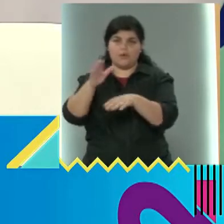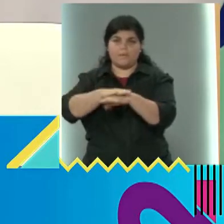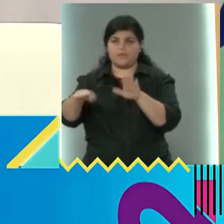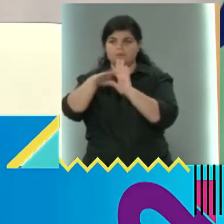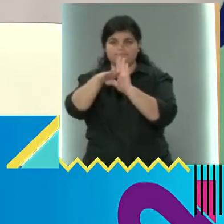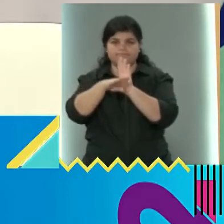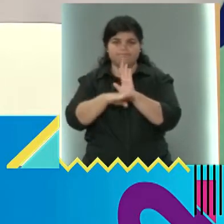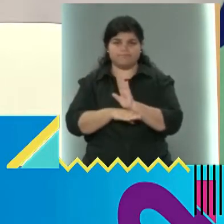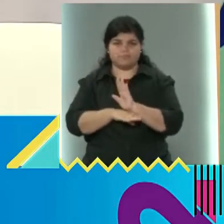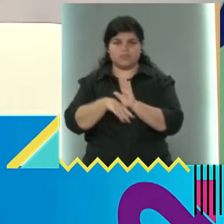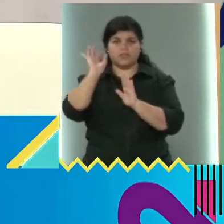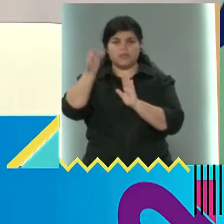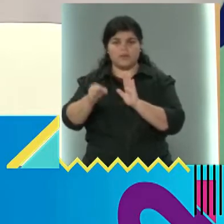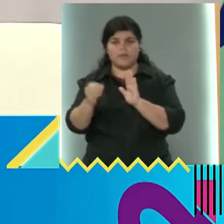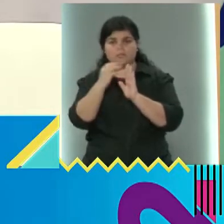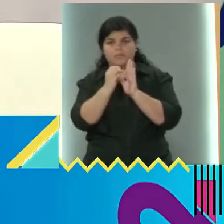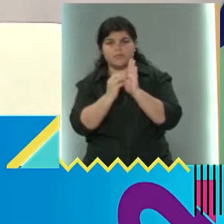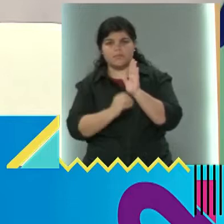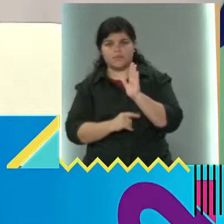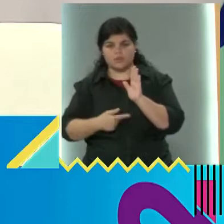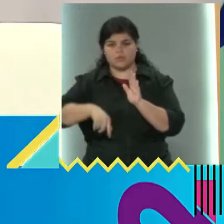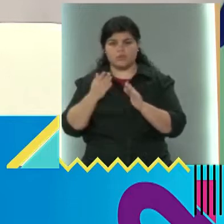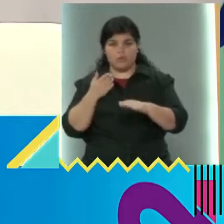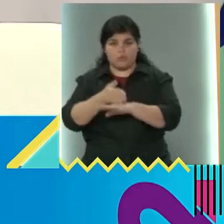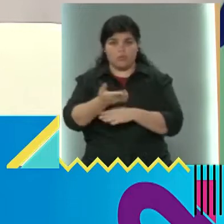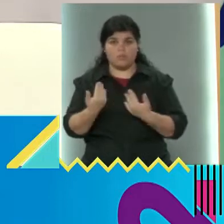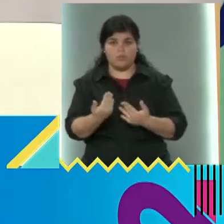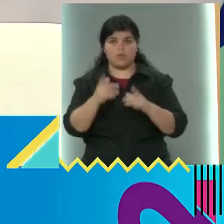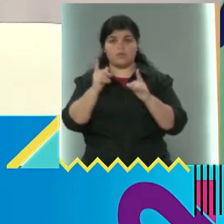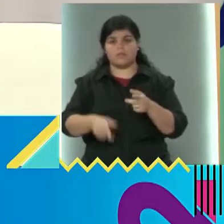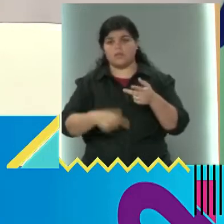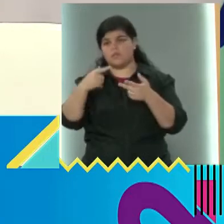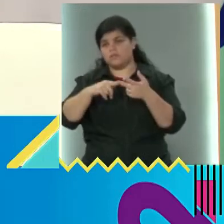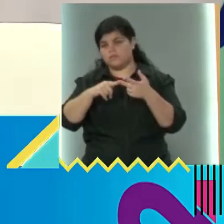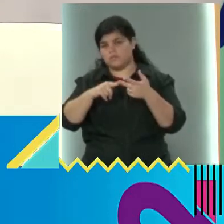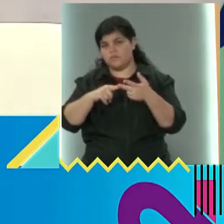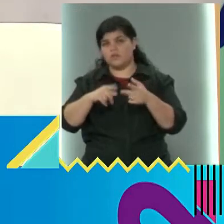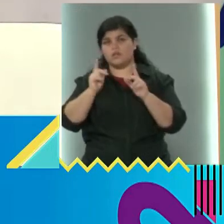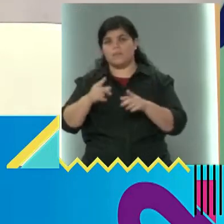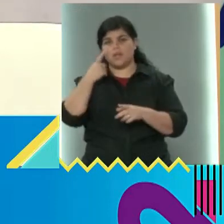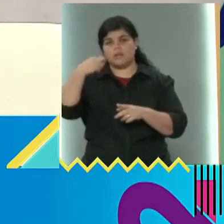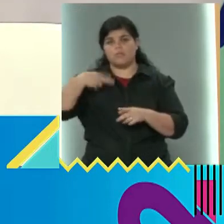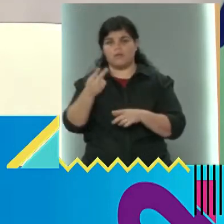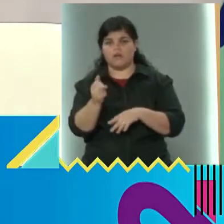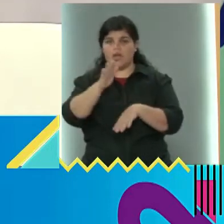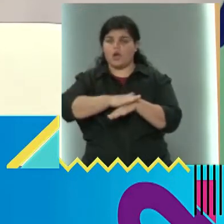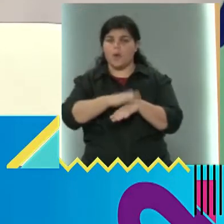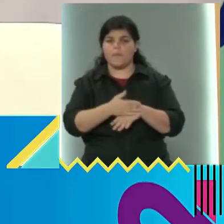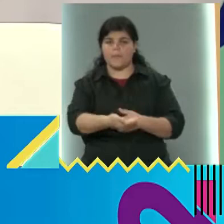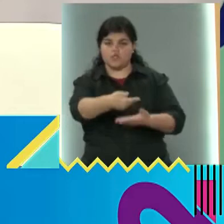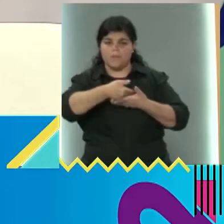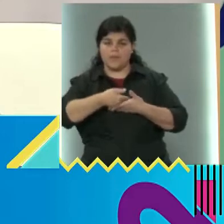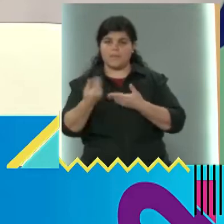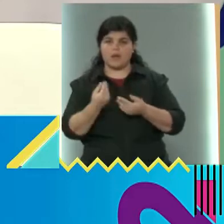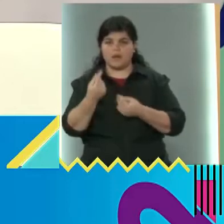podamos interrelacionar y darle cabida. Y tercero, este compromiso que nos pide el IPB a través del gobierno de que los